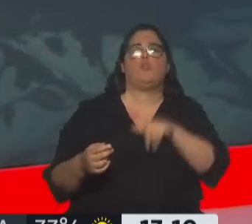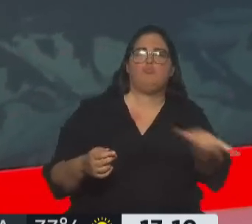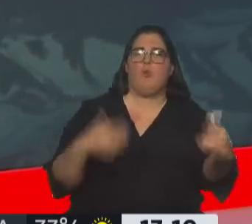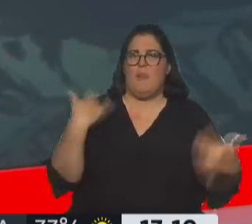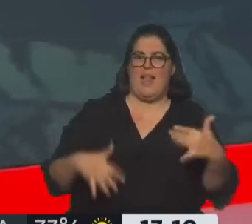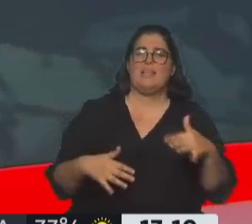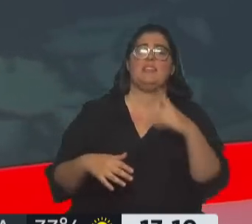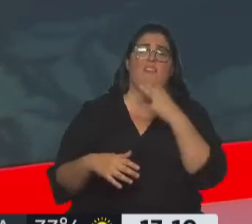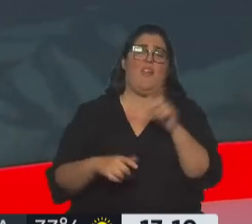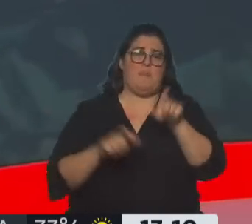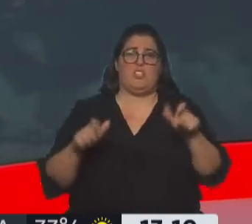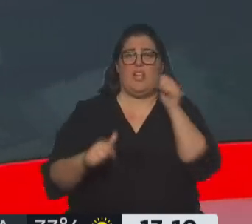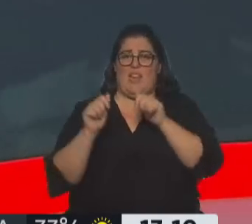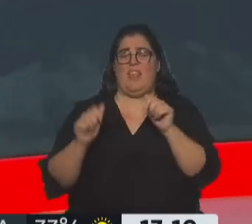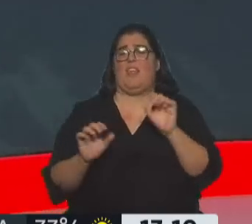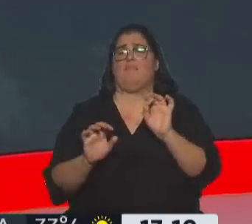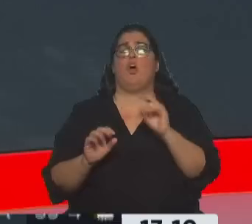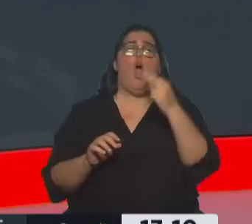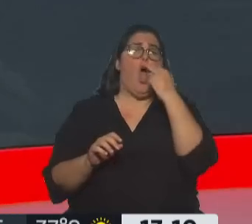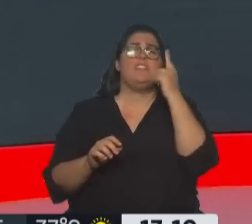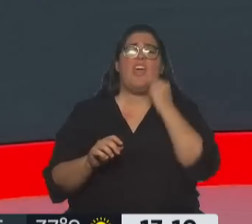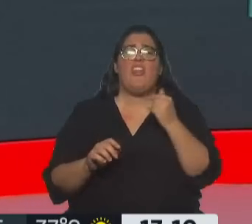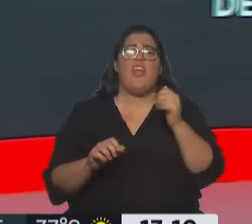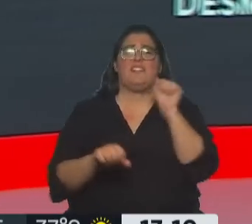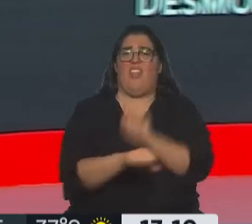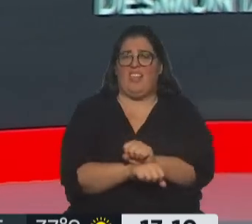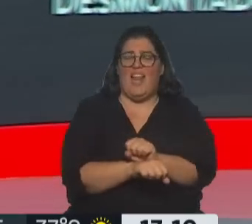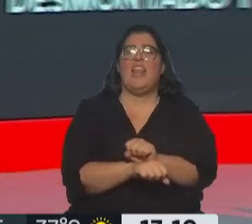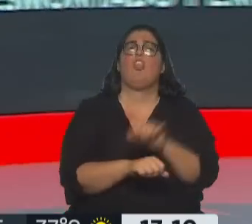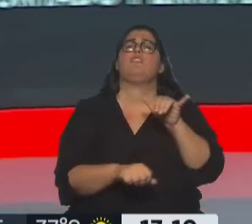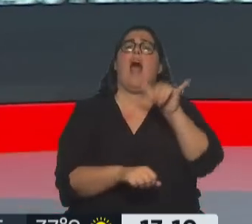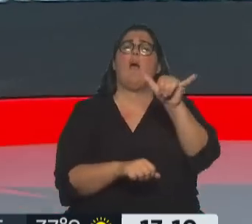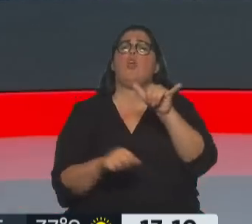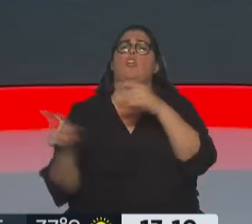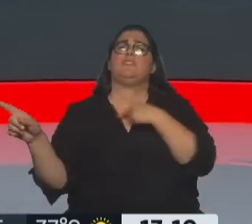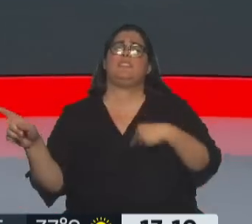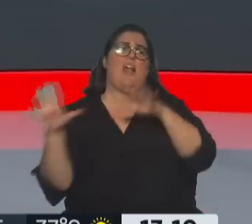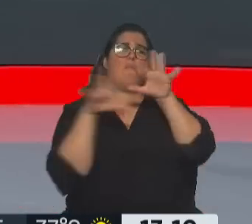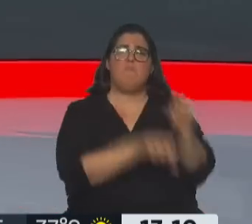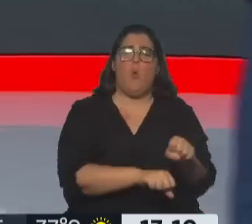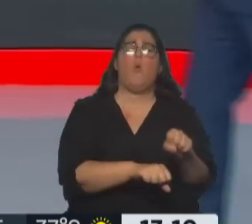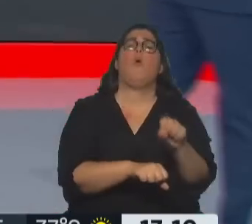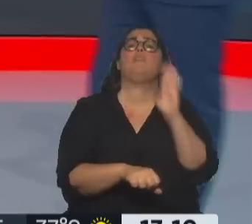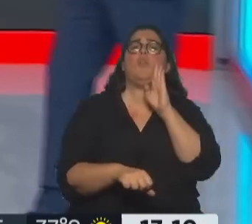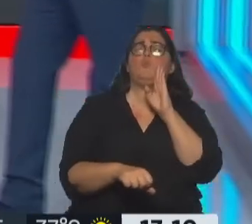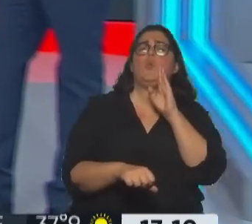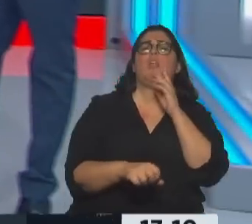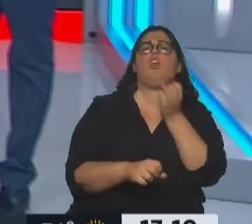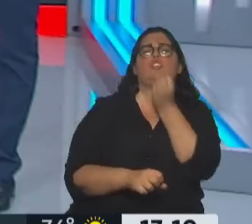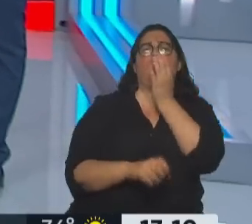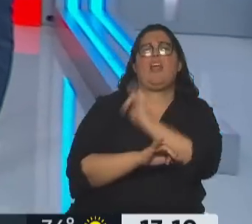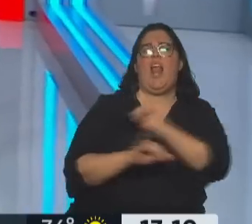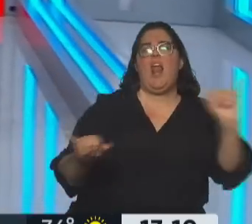herido. Son detenidos durante 11 días e interrogados. El avión es retenido por autoridades chinas. Estados Unidos emite una